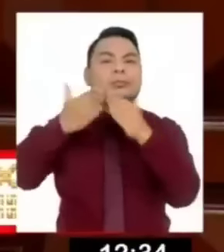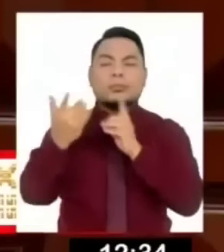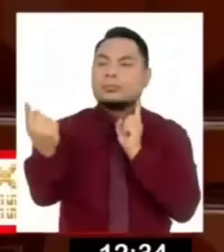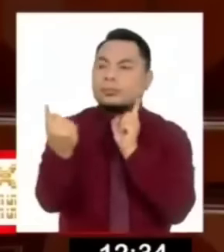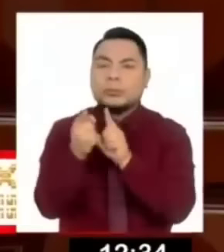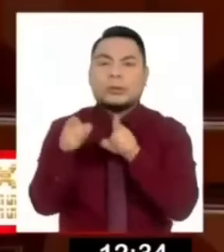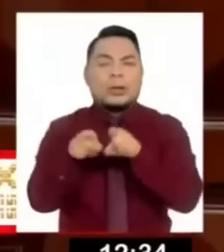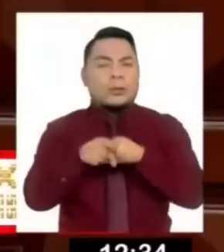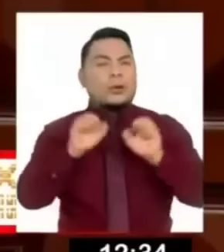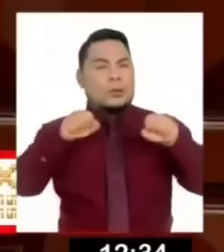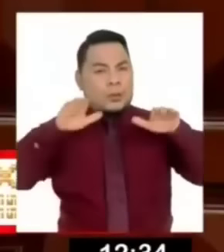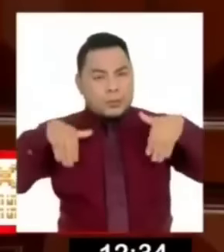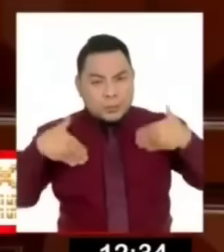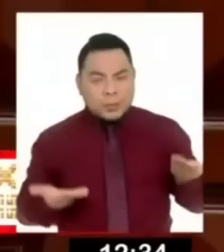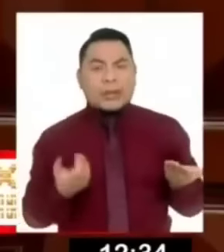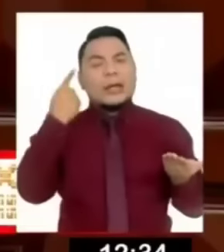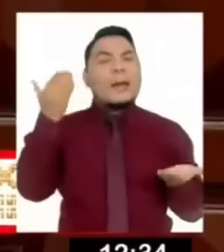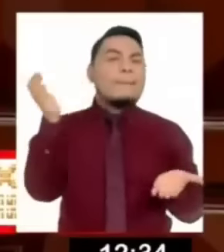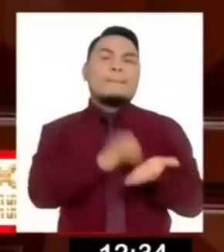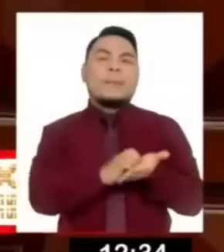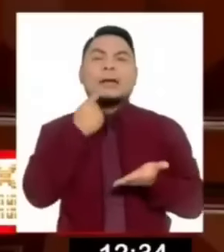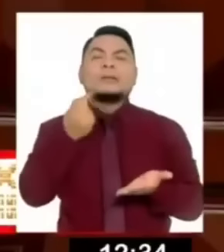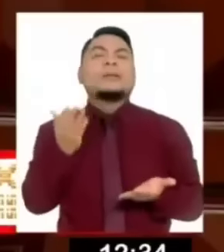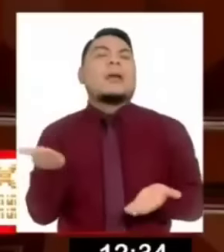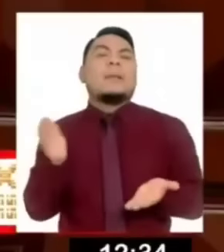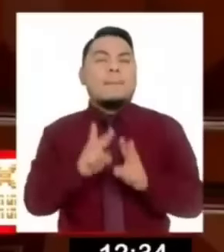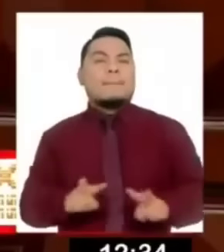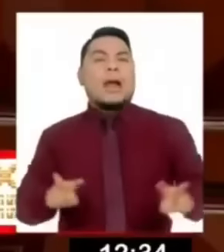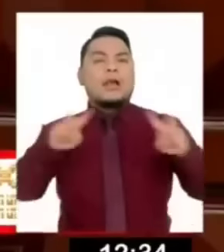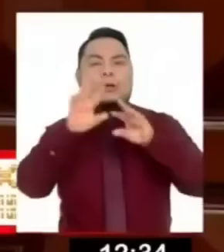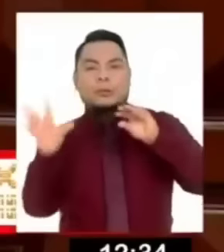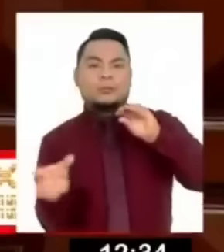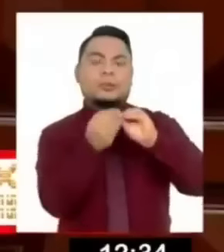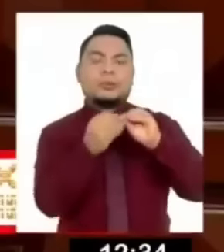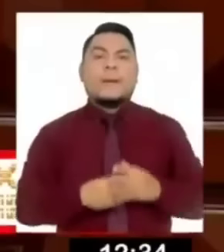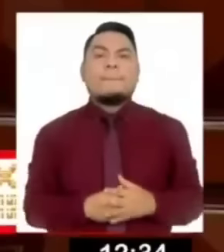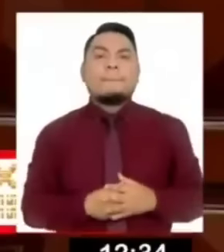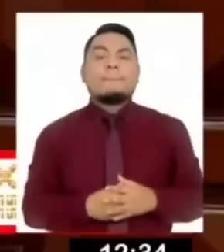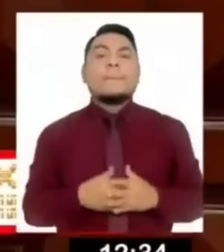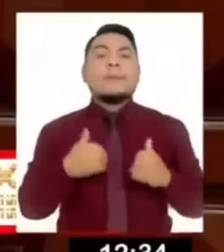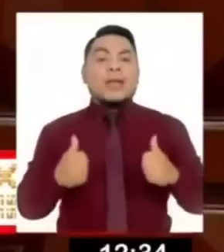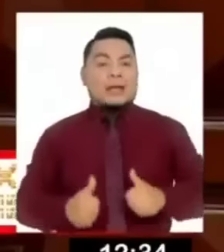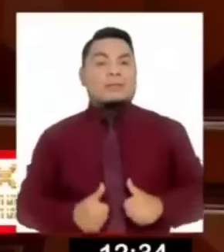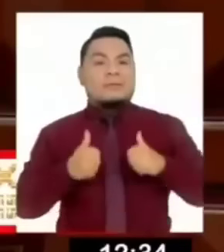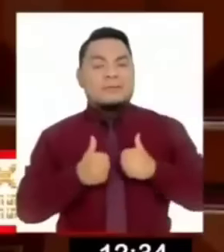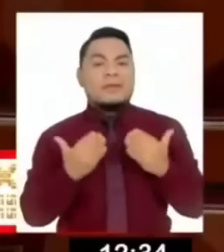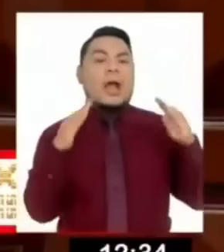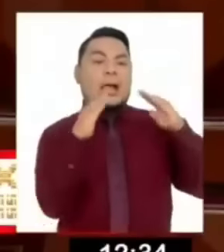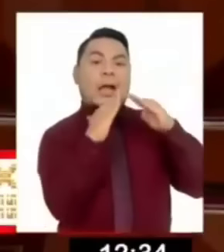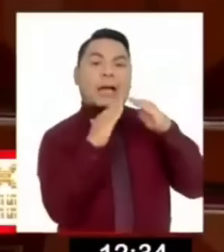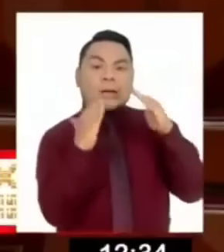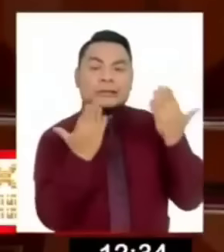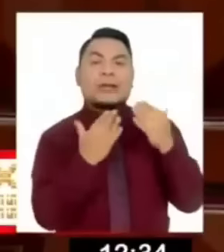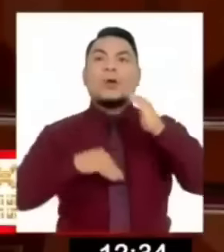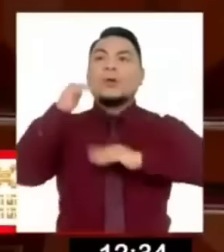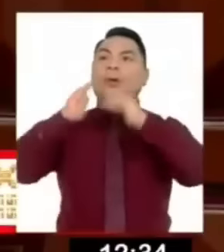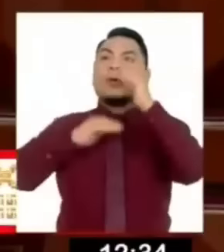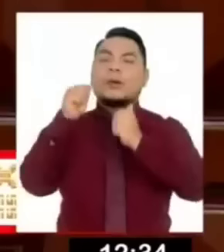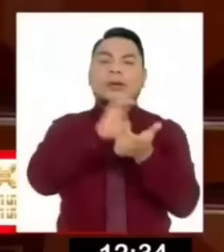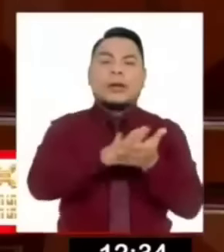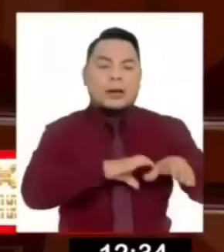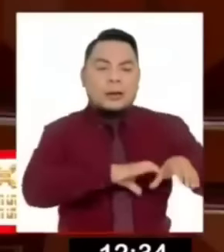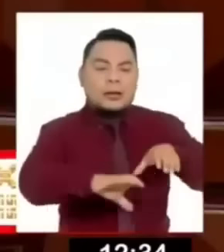posible para producir más y con mayor valor agregado. Vivienda, construcción y saneamiento.